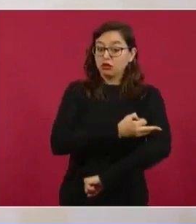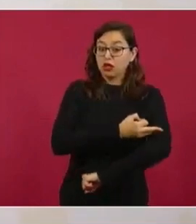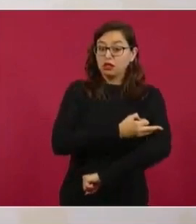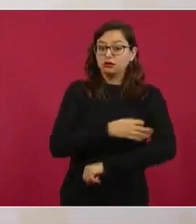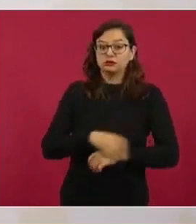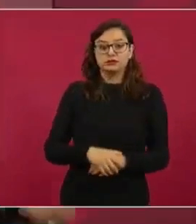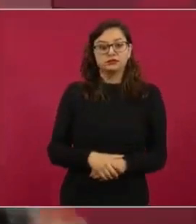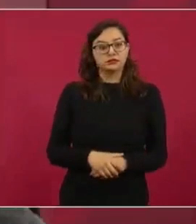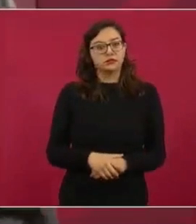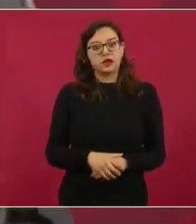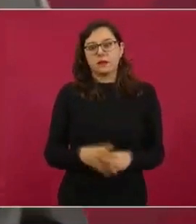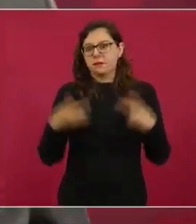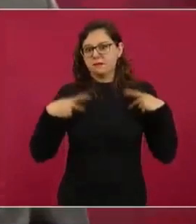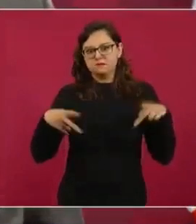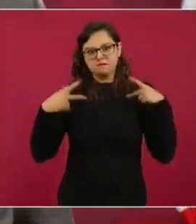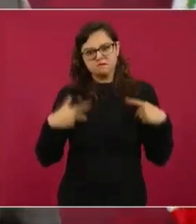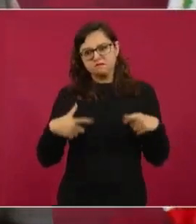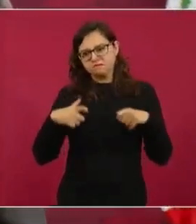hacían un mitin.